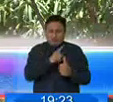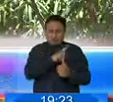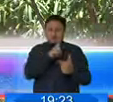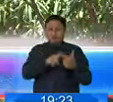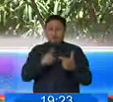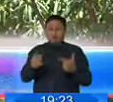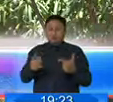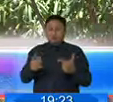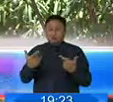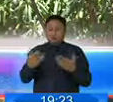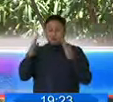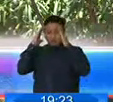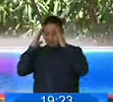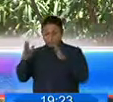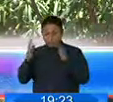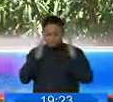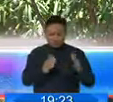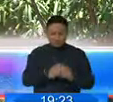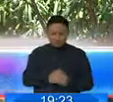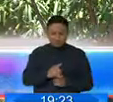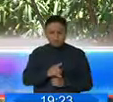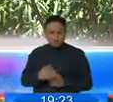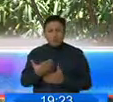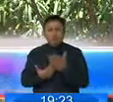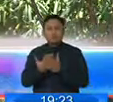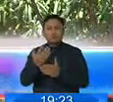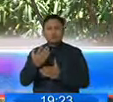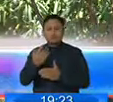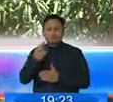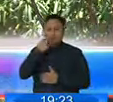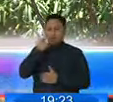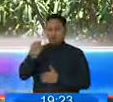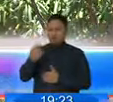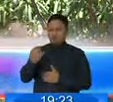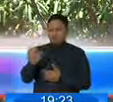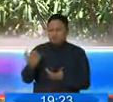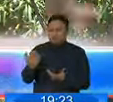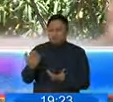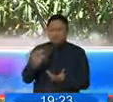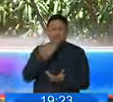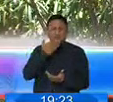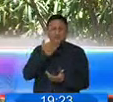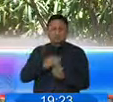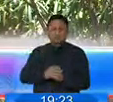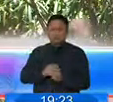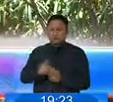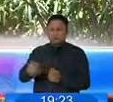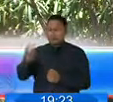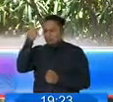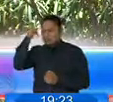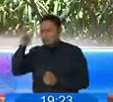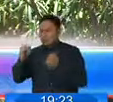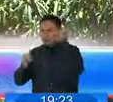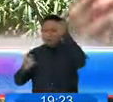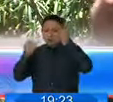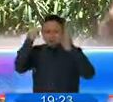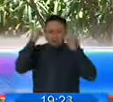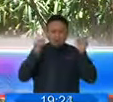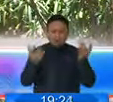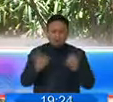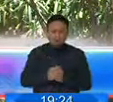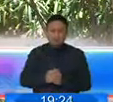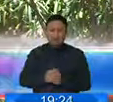están definidos. ¿Qué quiere decir nuevas masculinidades? Unos piensan una cosa, otros piensan otra cosa.